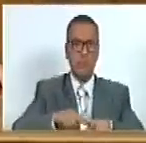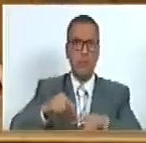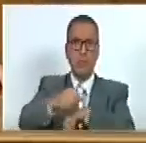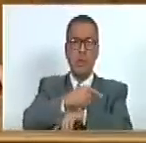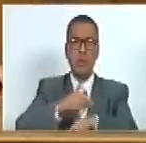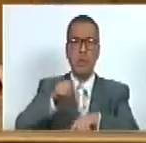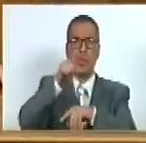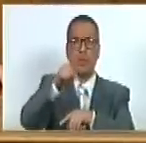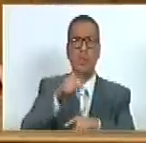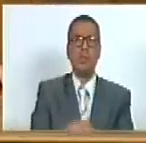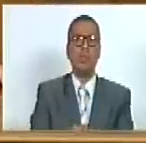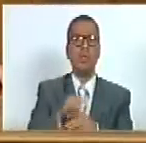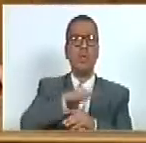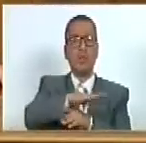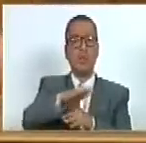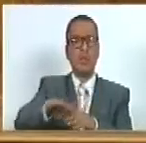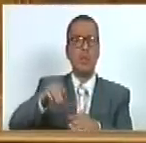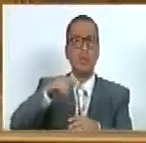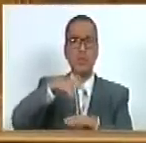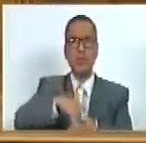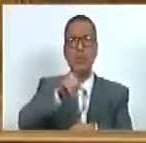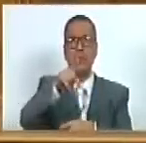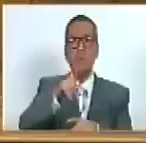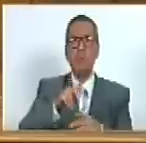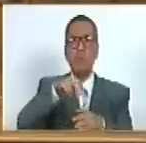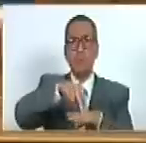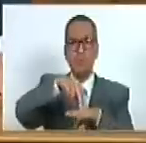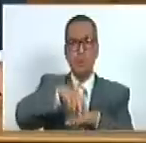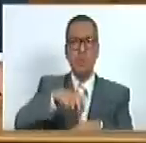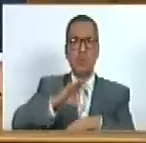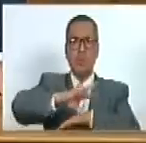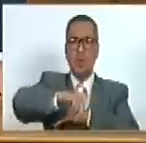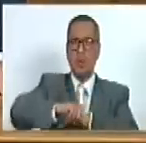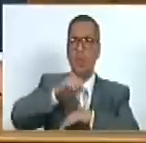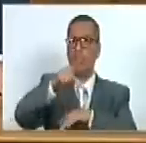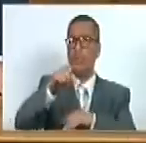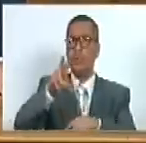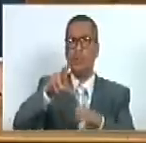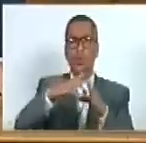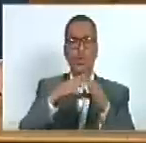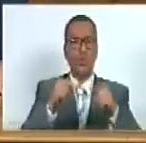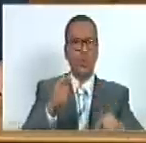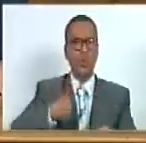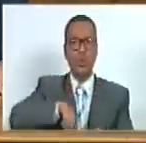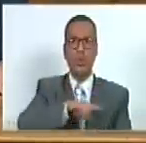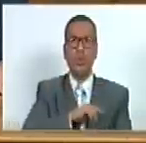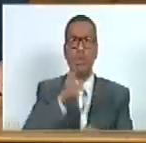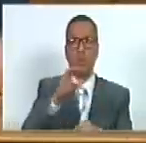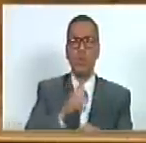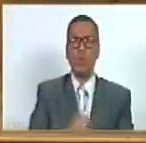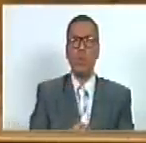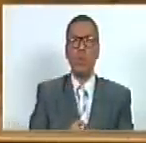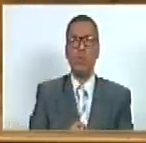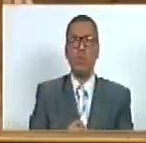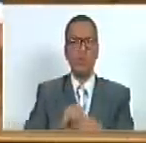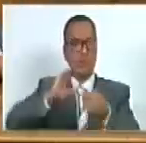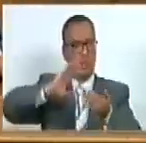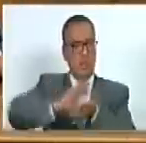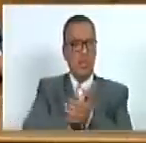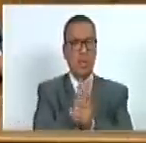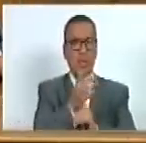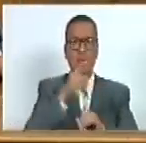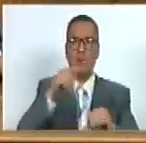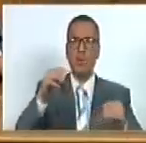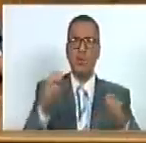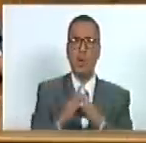gobierno, que es el de los Estados Unidos, allá están robándonos los activos, allá están robándonos la Citgo, acabaron con